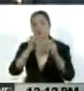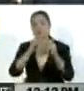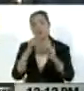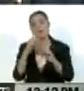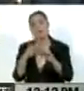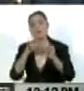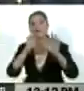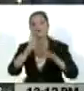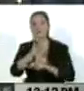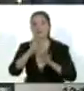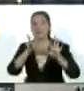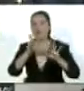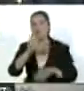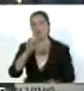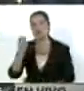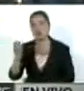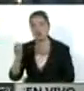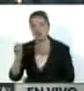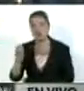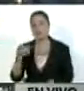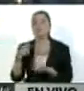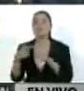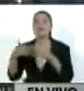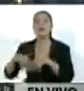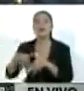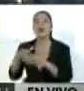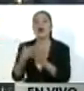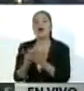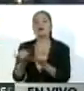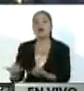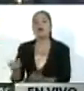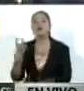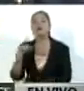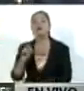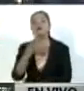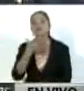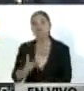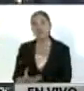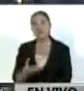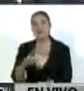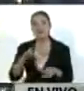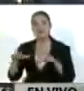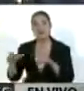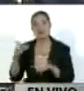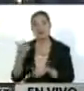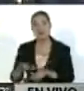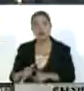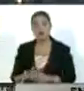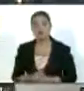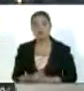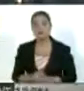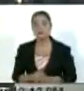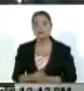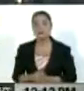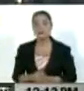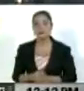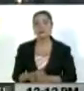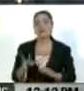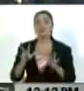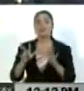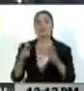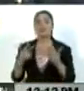0800. Por parte del sector privado, a la fecha 20 de diciembre, hemos obtenido reportadas